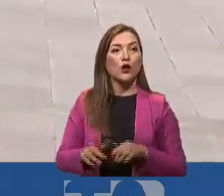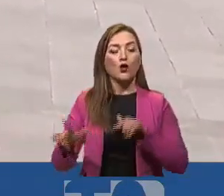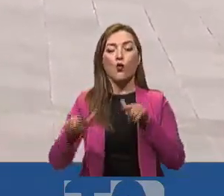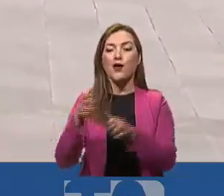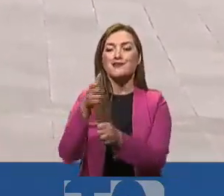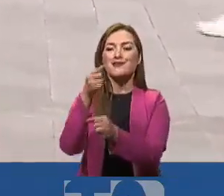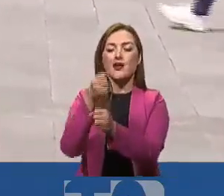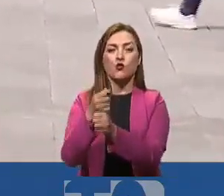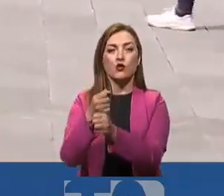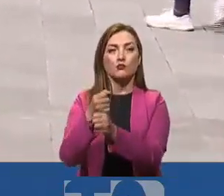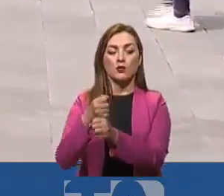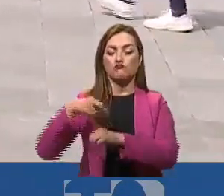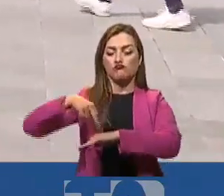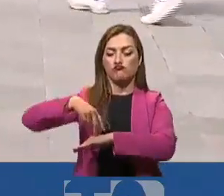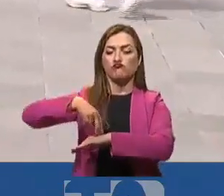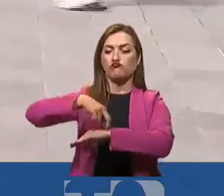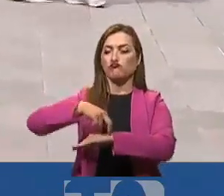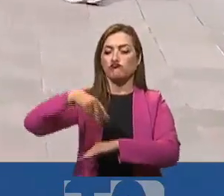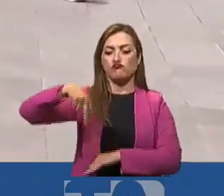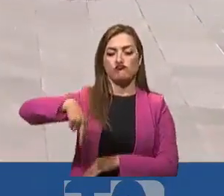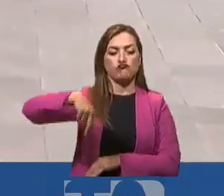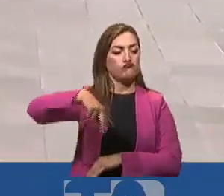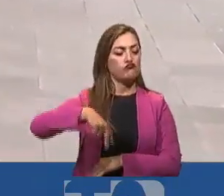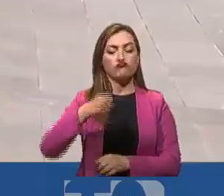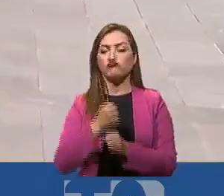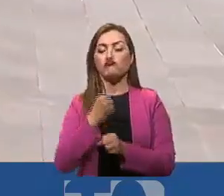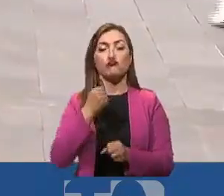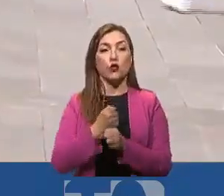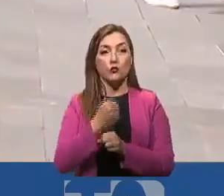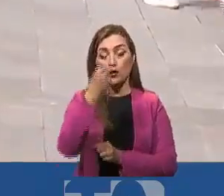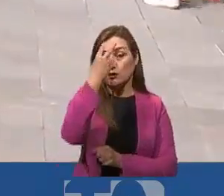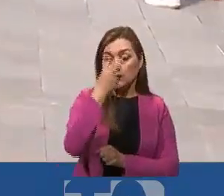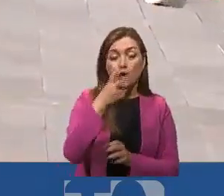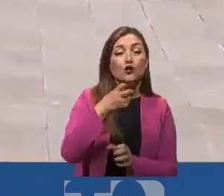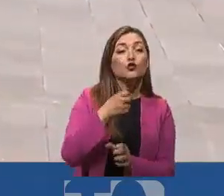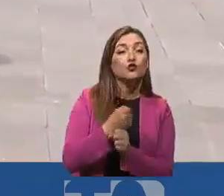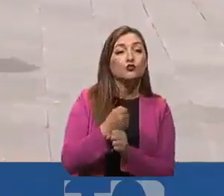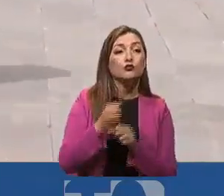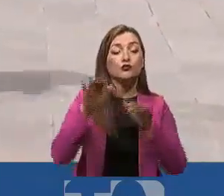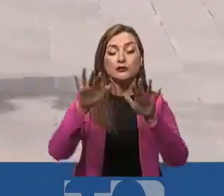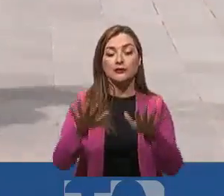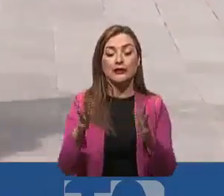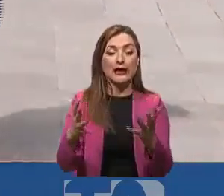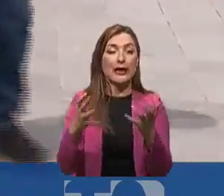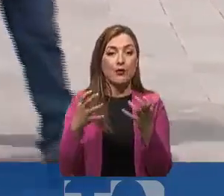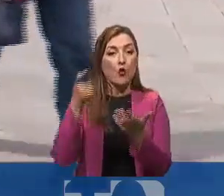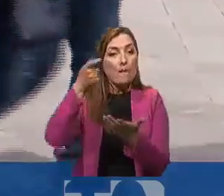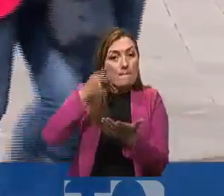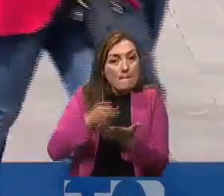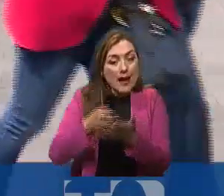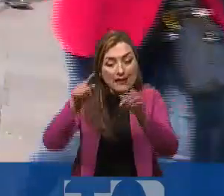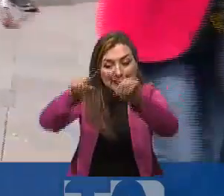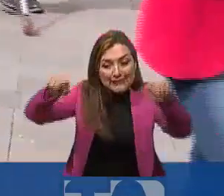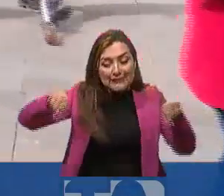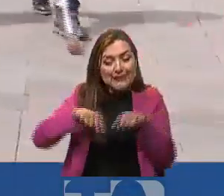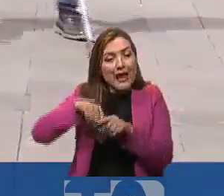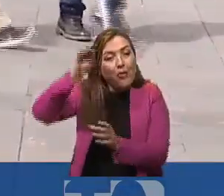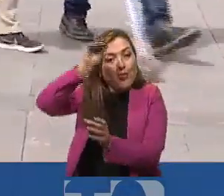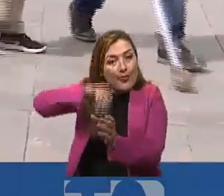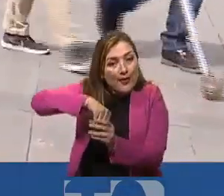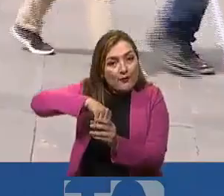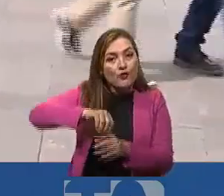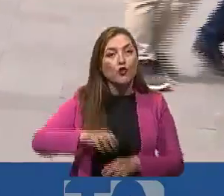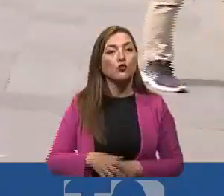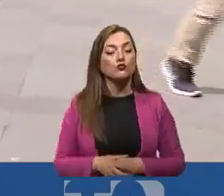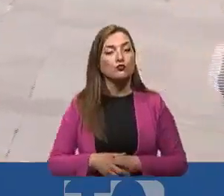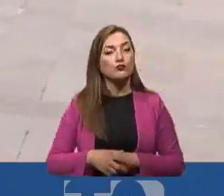lugares seguros, los cuales ya los tenemos, somos hostales seguros, queremos quedarnos dentro de nuestra plaza. Con esta expectativa, con